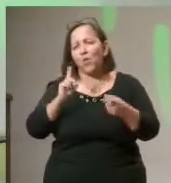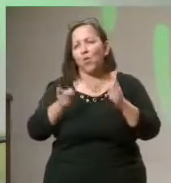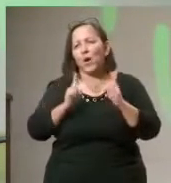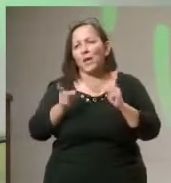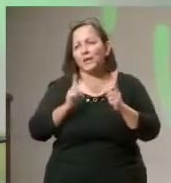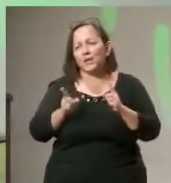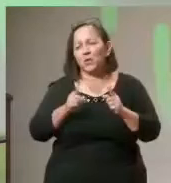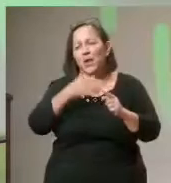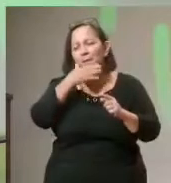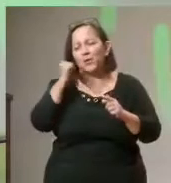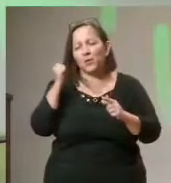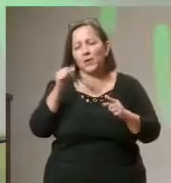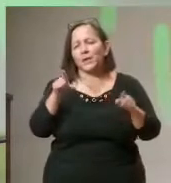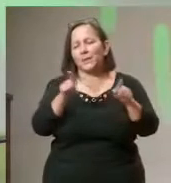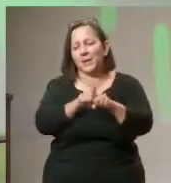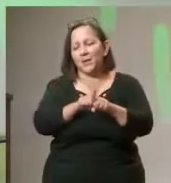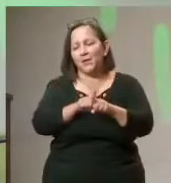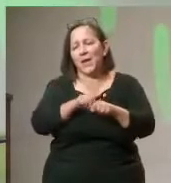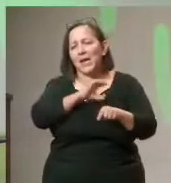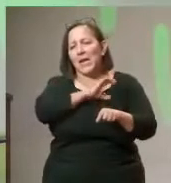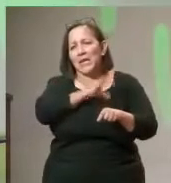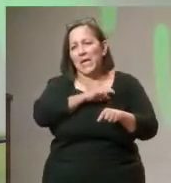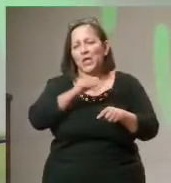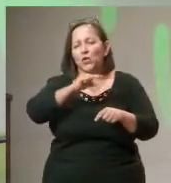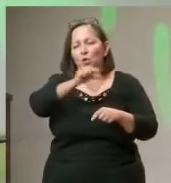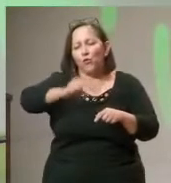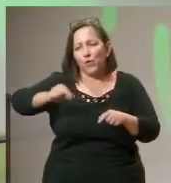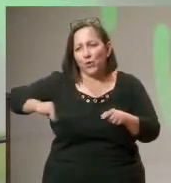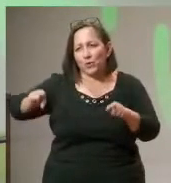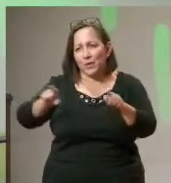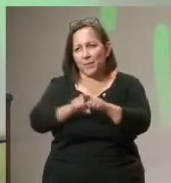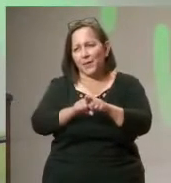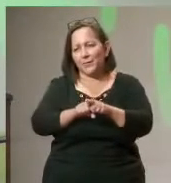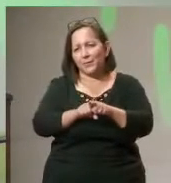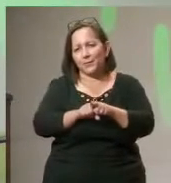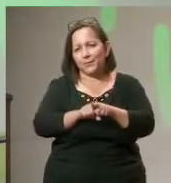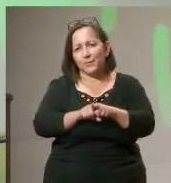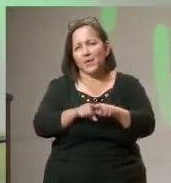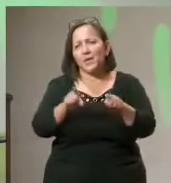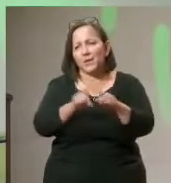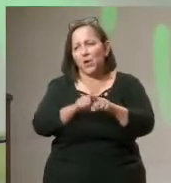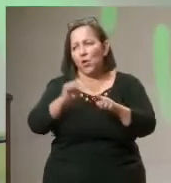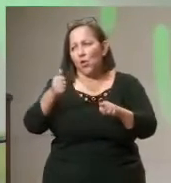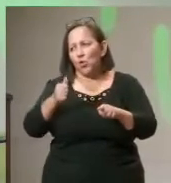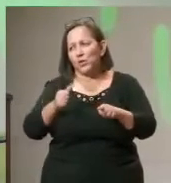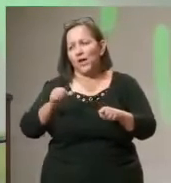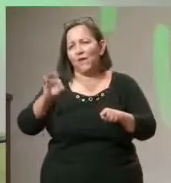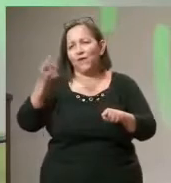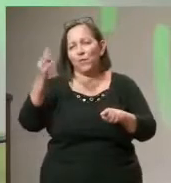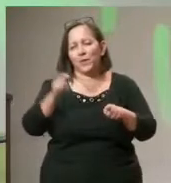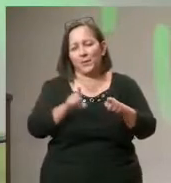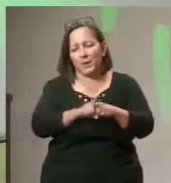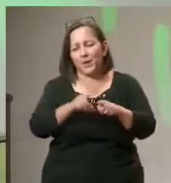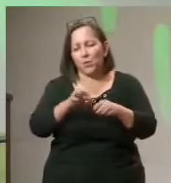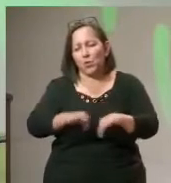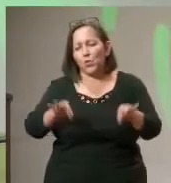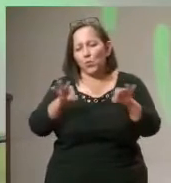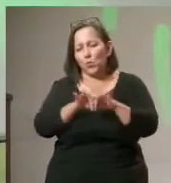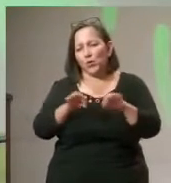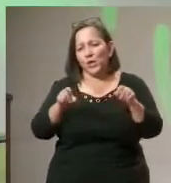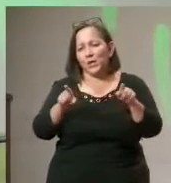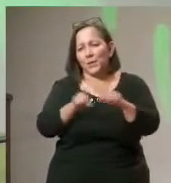la mejoría en la calidad de los ríos. Y también otro aspecto que me parece muy importante